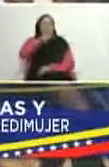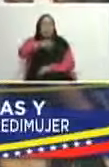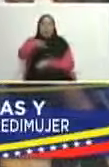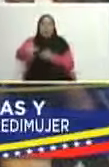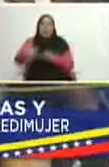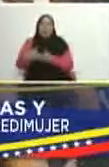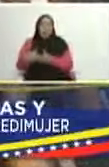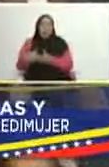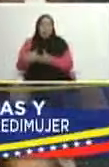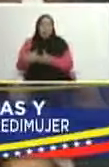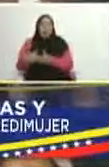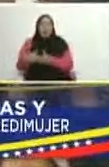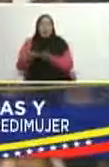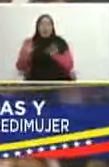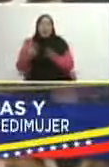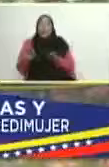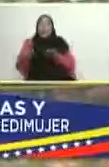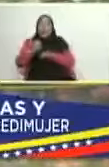Solamente en Anzoátegui